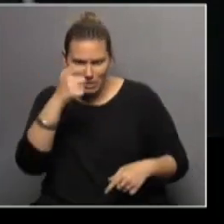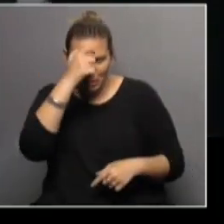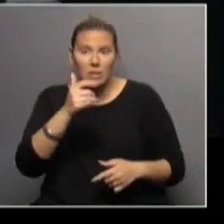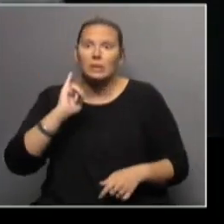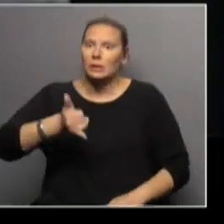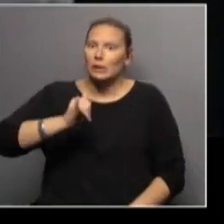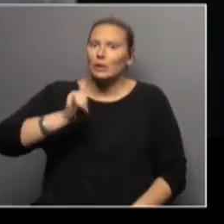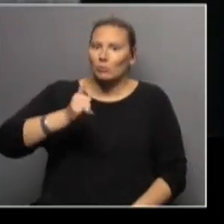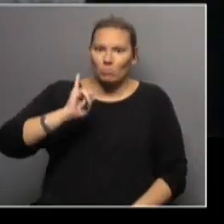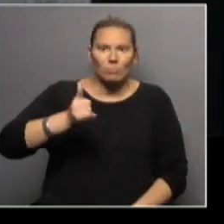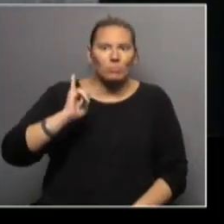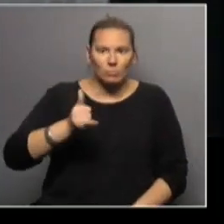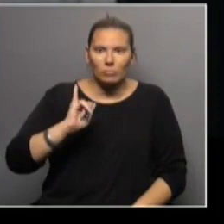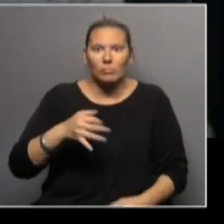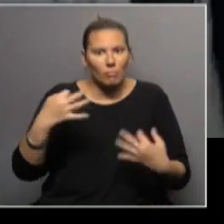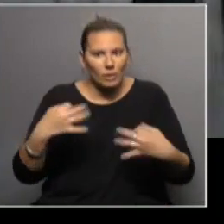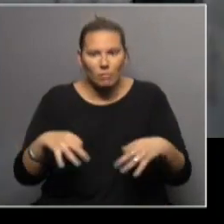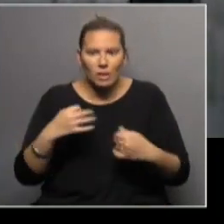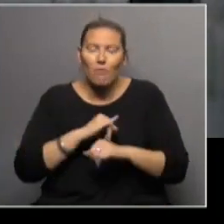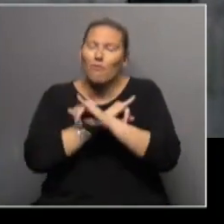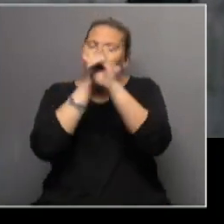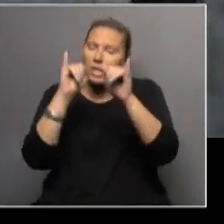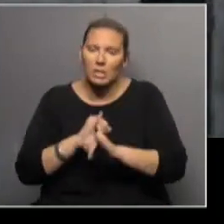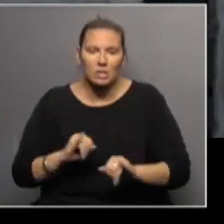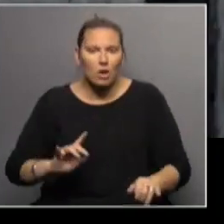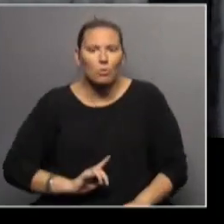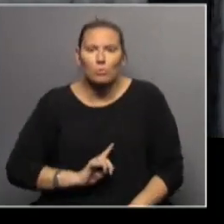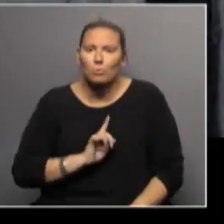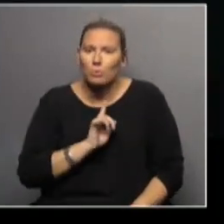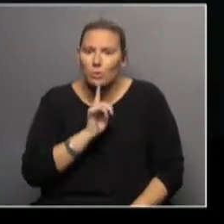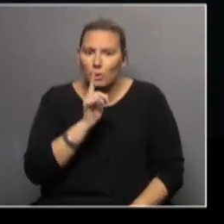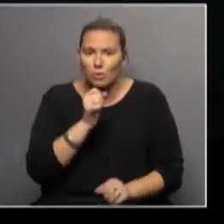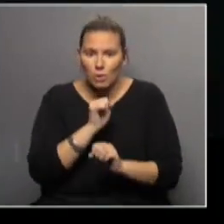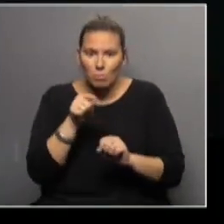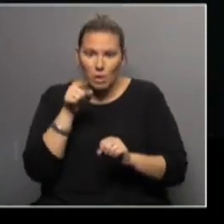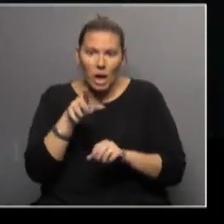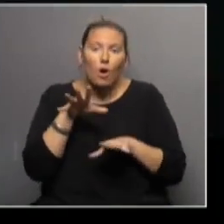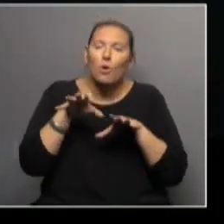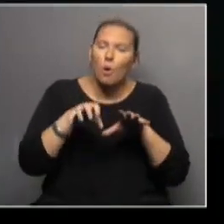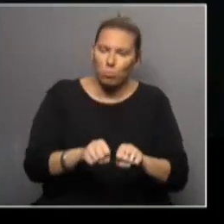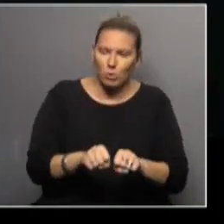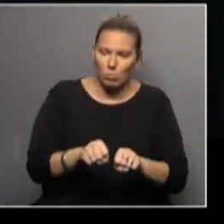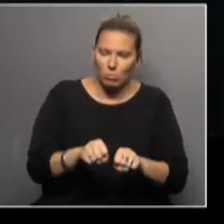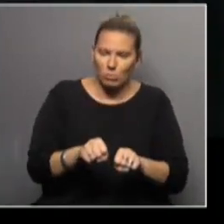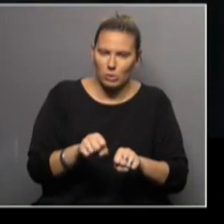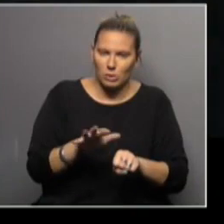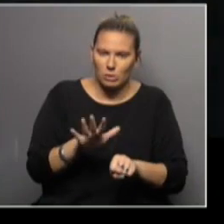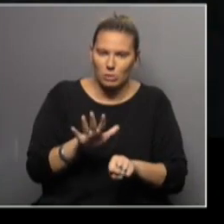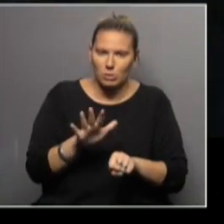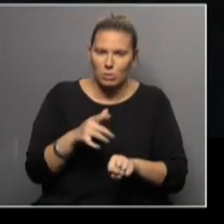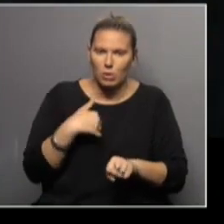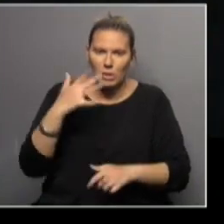Sí, tremendo, la verdad. Muy felices, muy orgullosos de haber logrado ese compromiso de